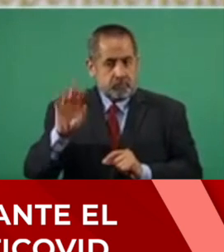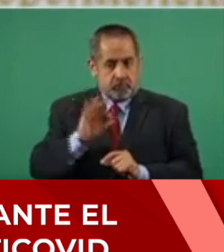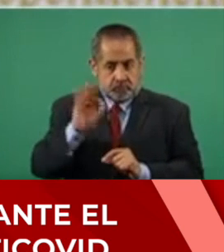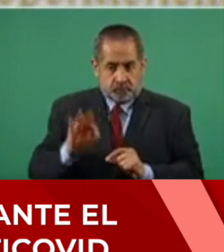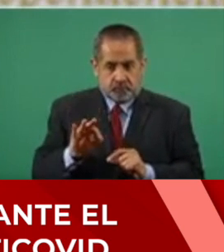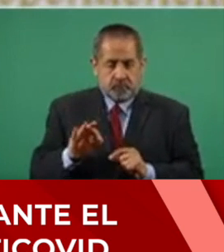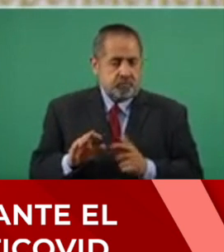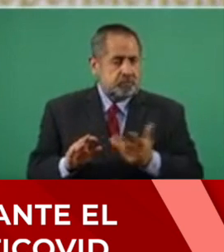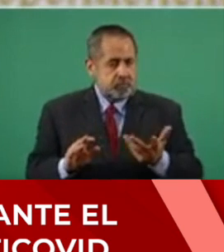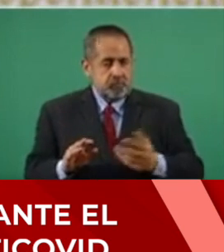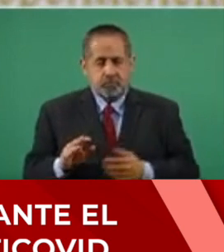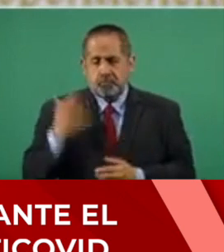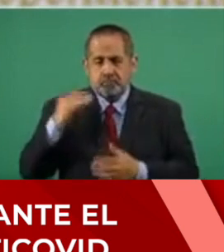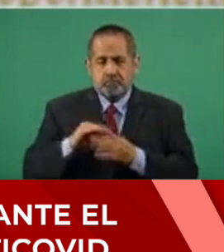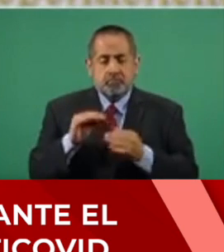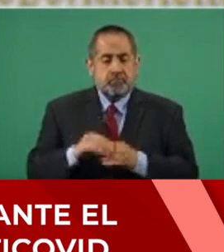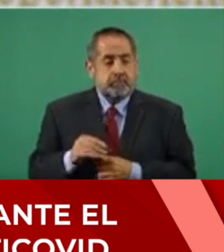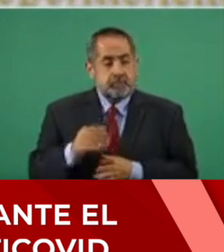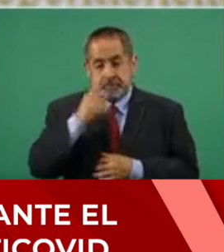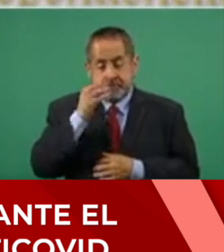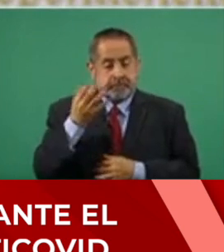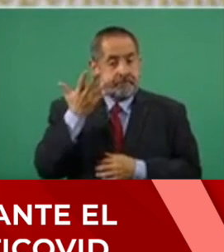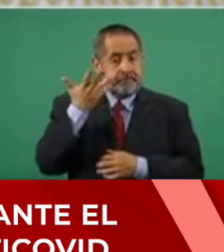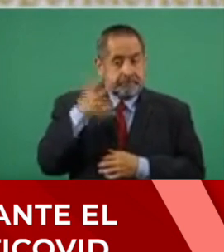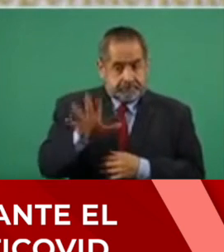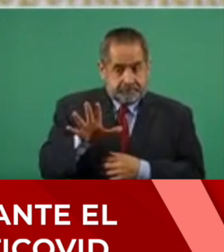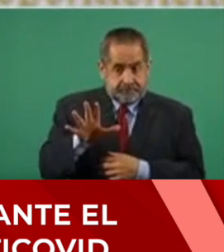como se ha dicho 10